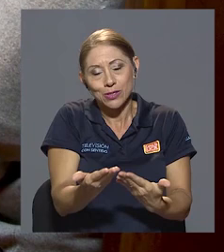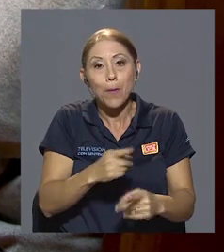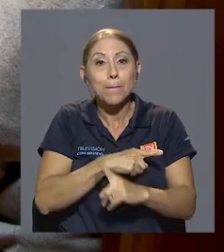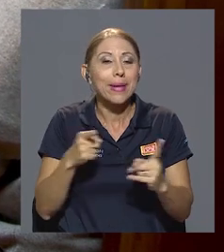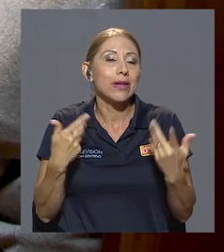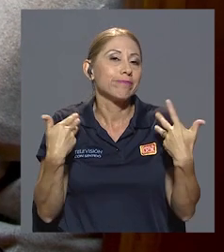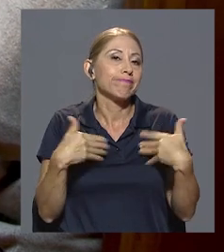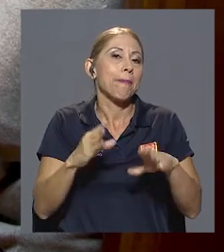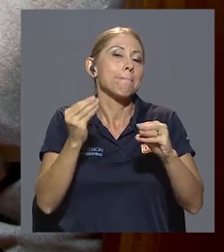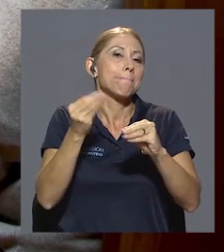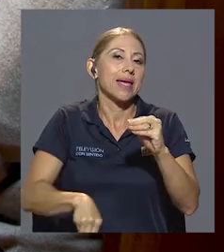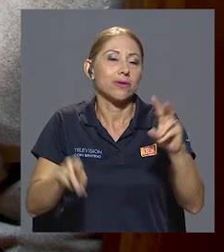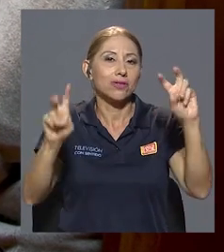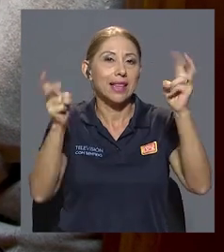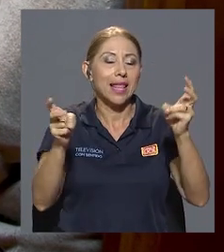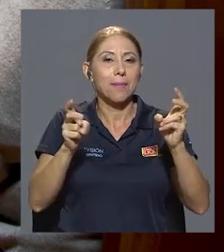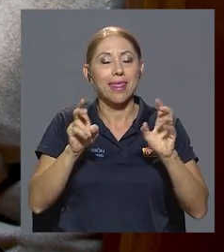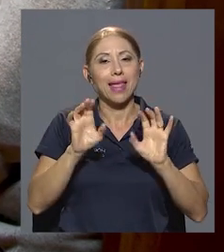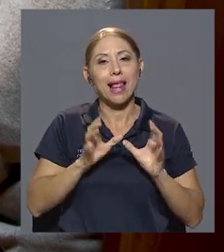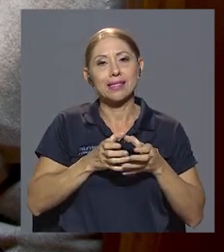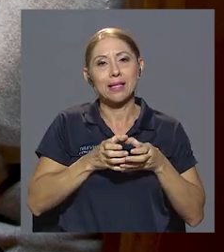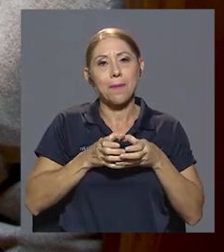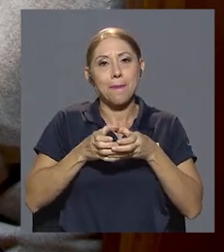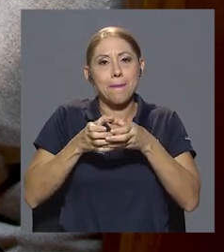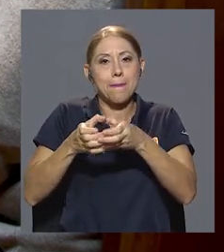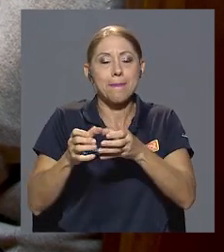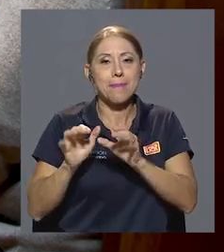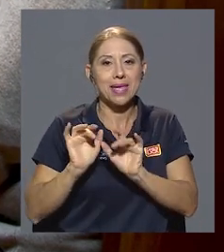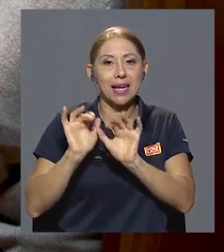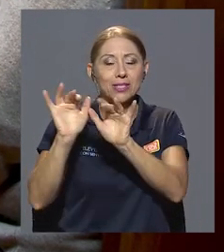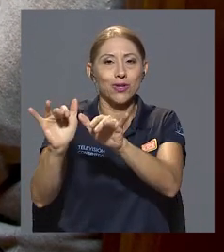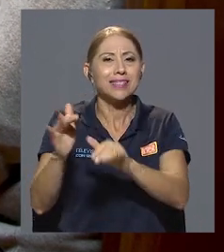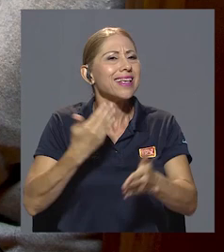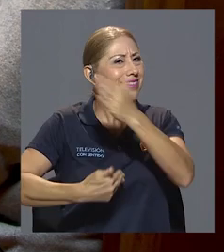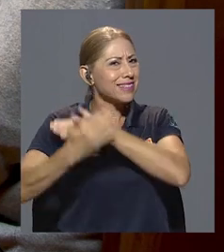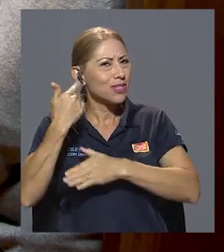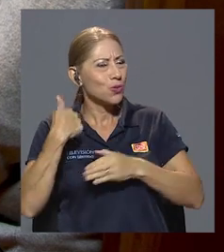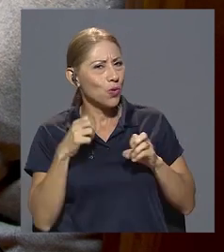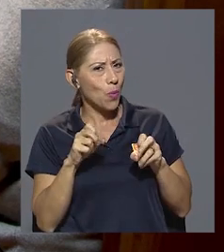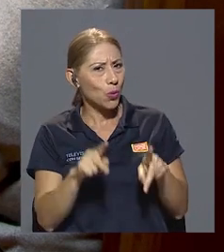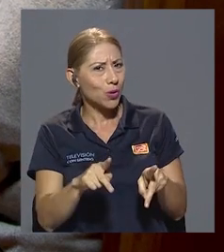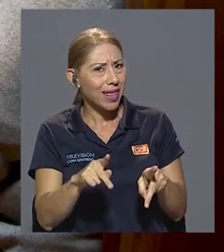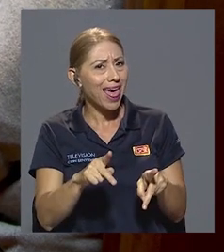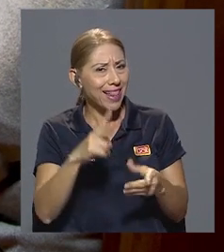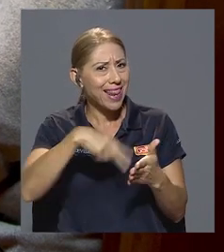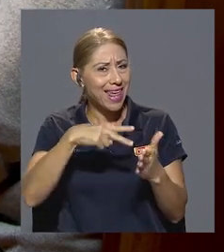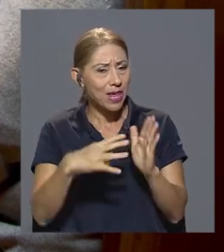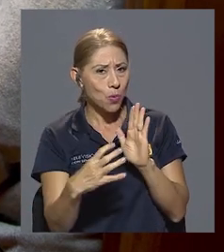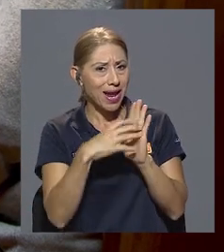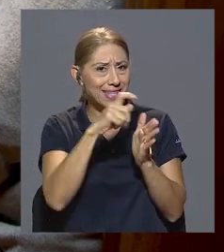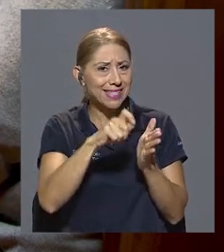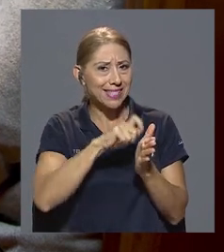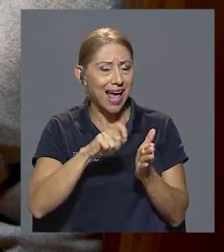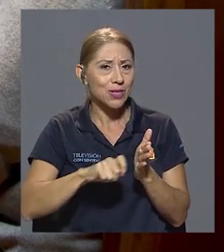de la emigración si yo en una oportunidad un ensayo de habermas el filósofo alemán sí